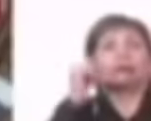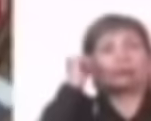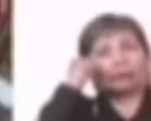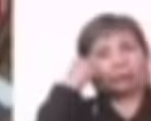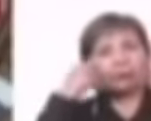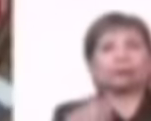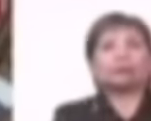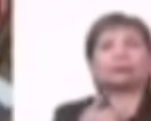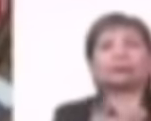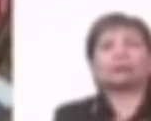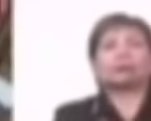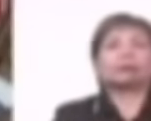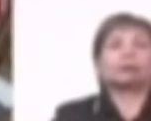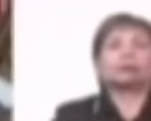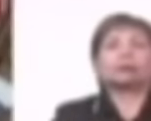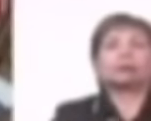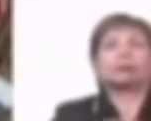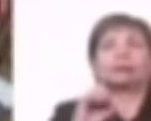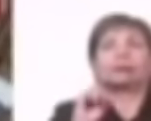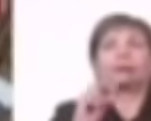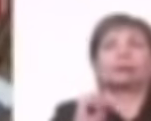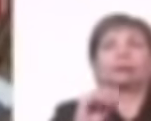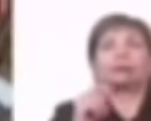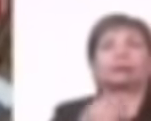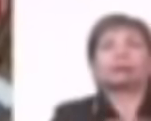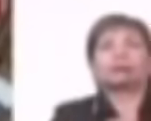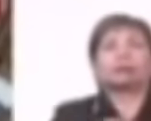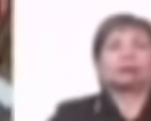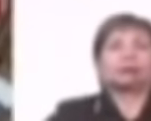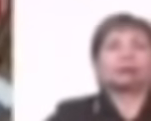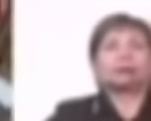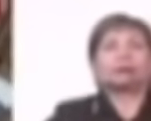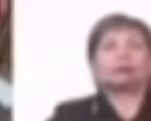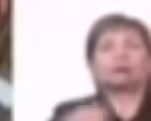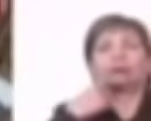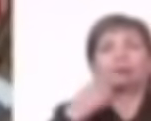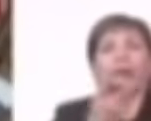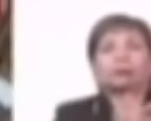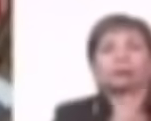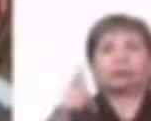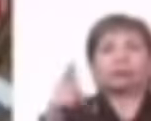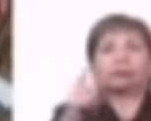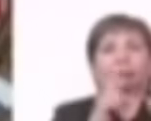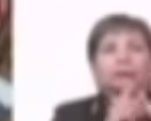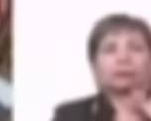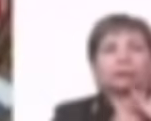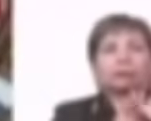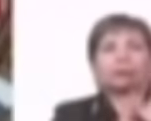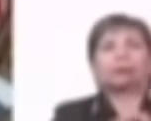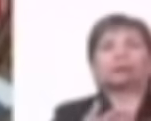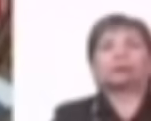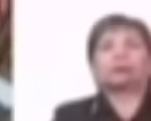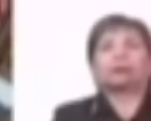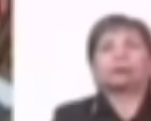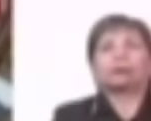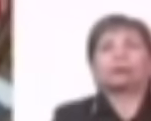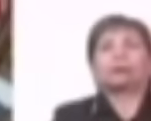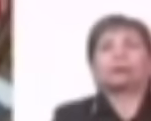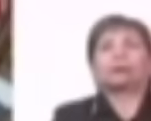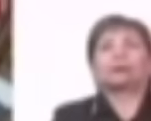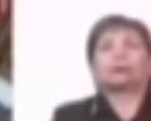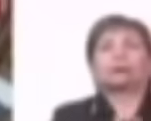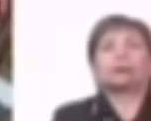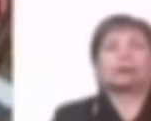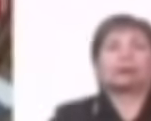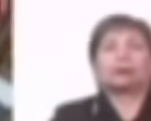Recordemos el gobierno de transición, donde un ministro caviar liberó terroristas. Duele decirlo, el